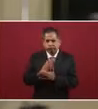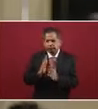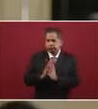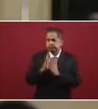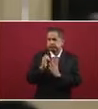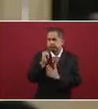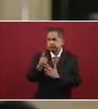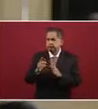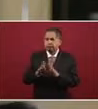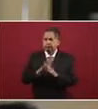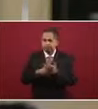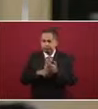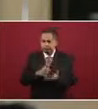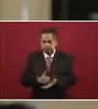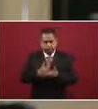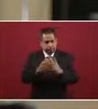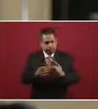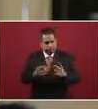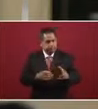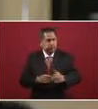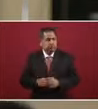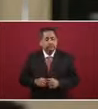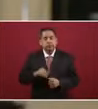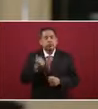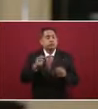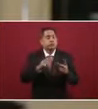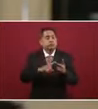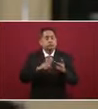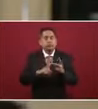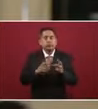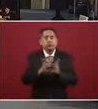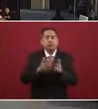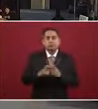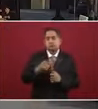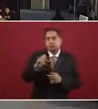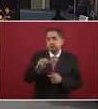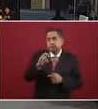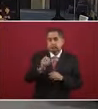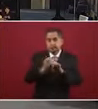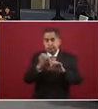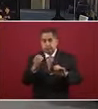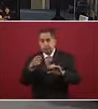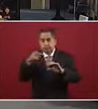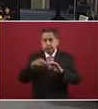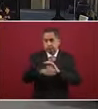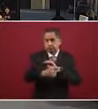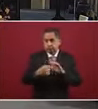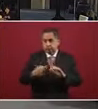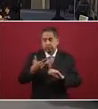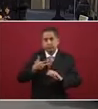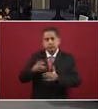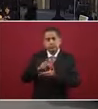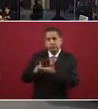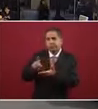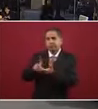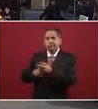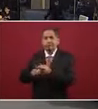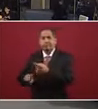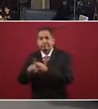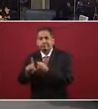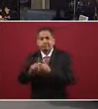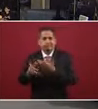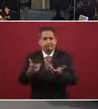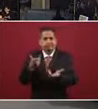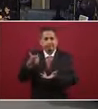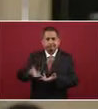ese problema en específico. Y además el otro gasoducto, el de Grupo Carso, también tiene problemas por el derecho de vía con algunos ejidatarios. Preguntarle si